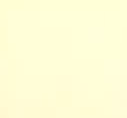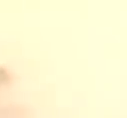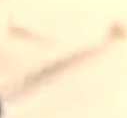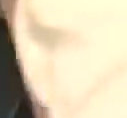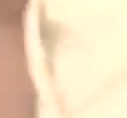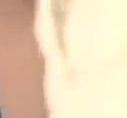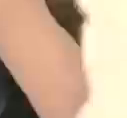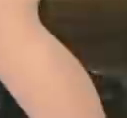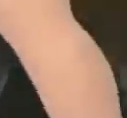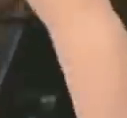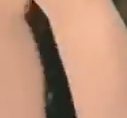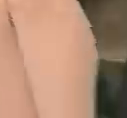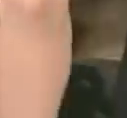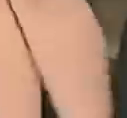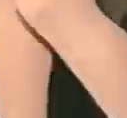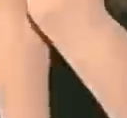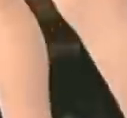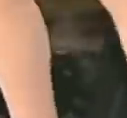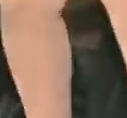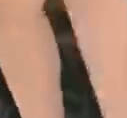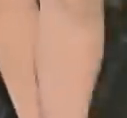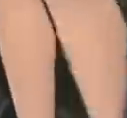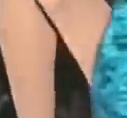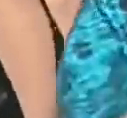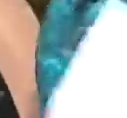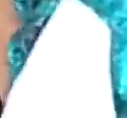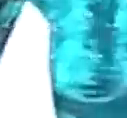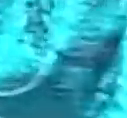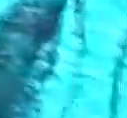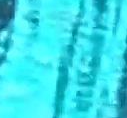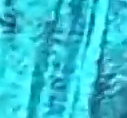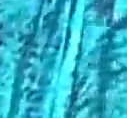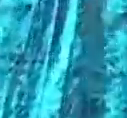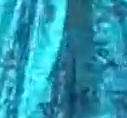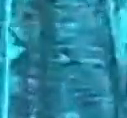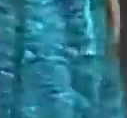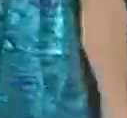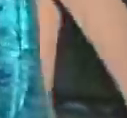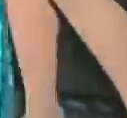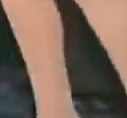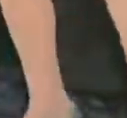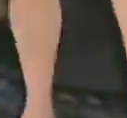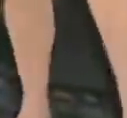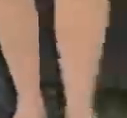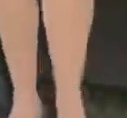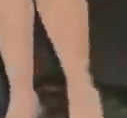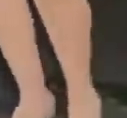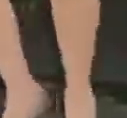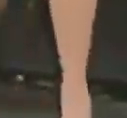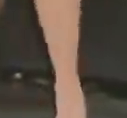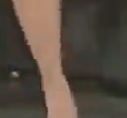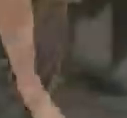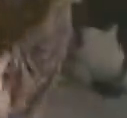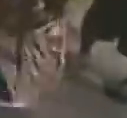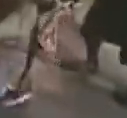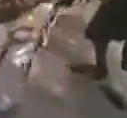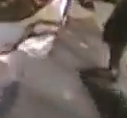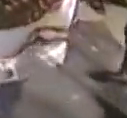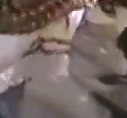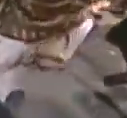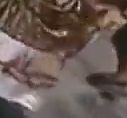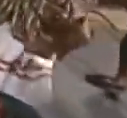Guayana es, Guayana es, Guayana es, rica en